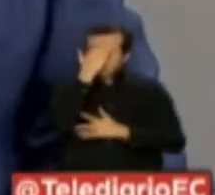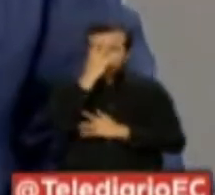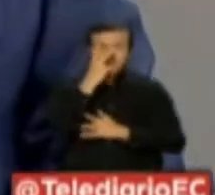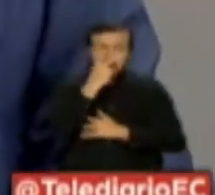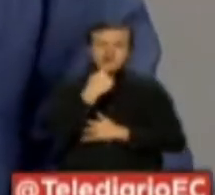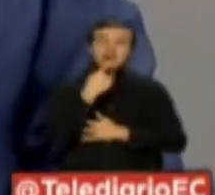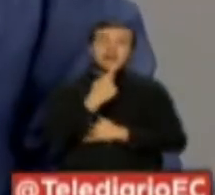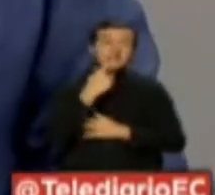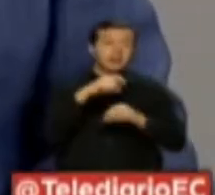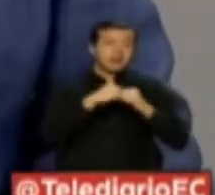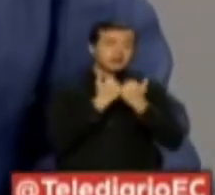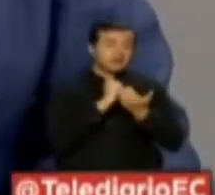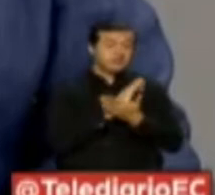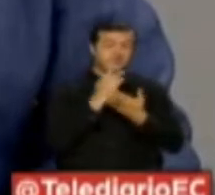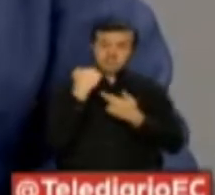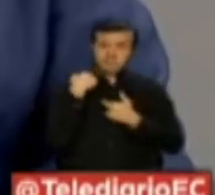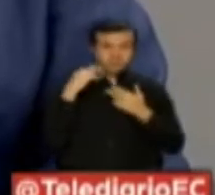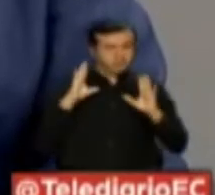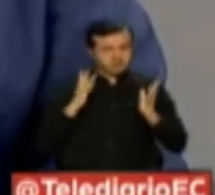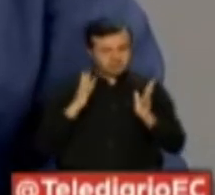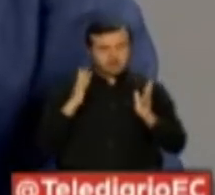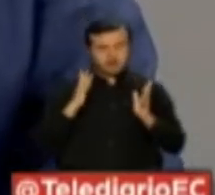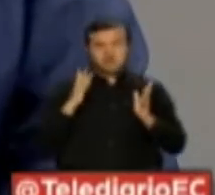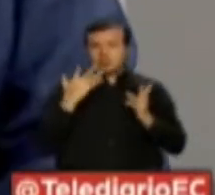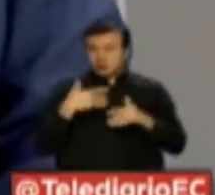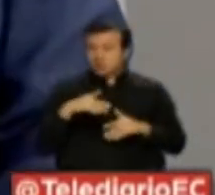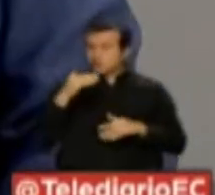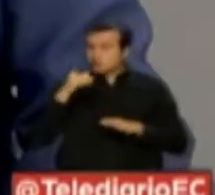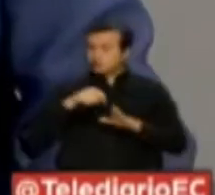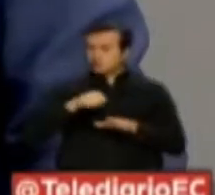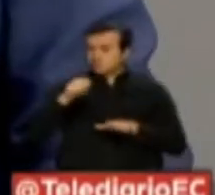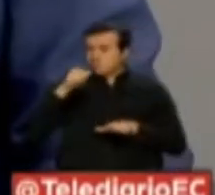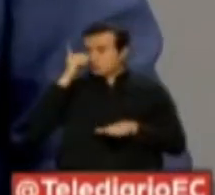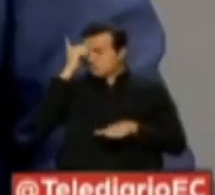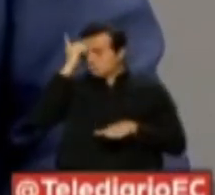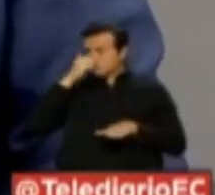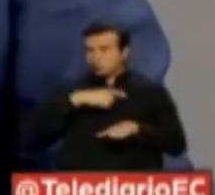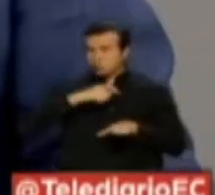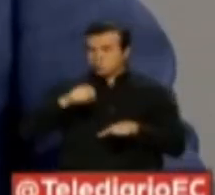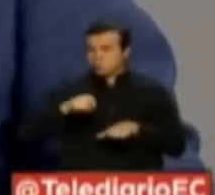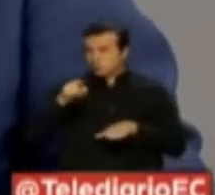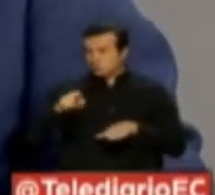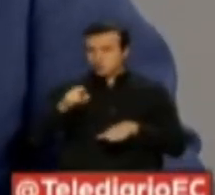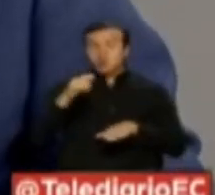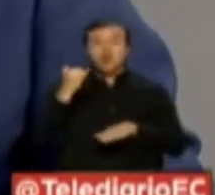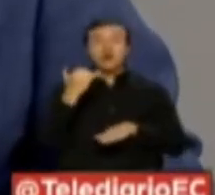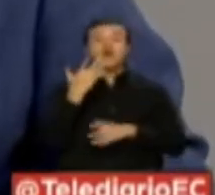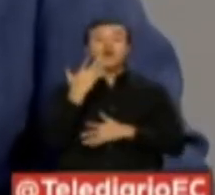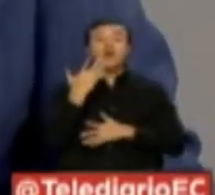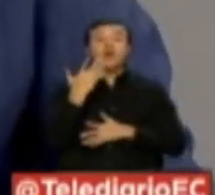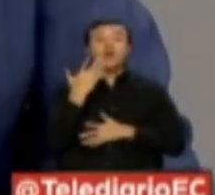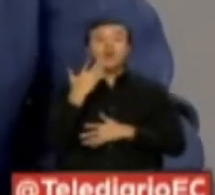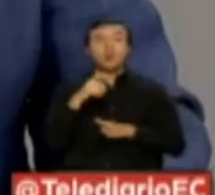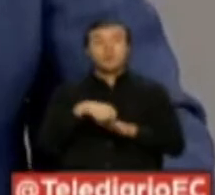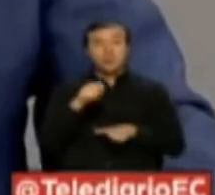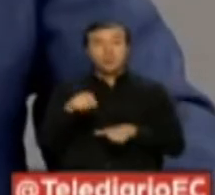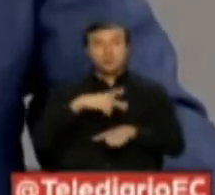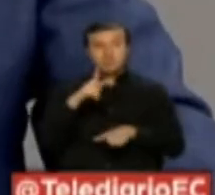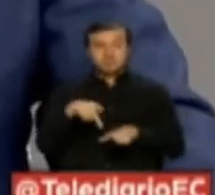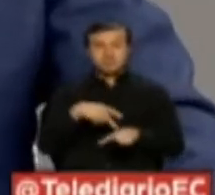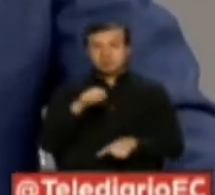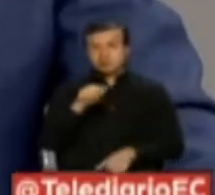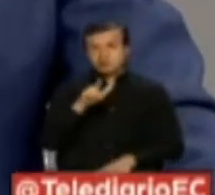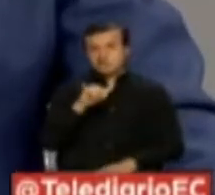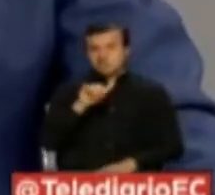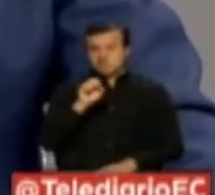visto en la jornada de ayer? Establecimos comunicación con el jurista Salim Zaidan para preguntarle cuáles